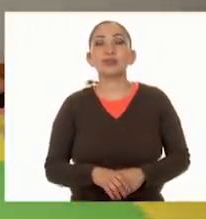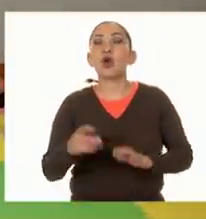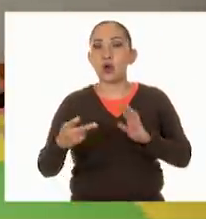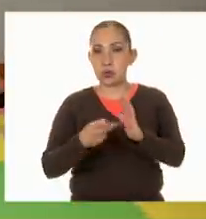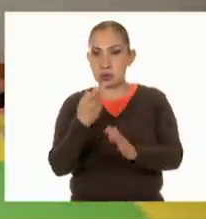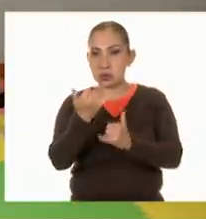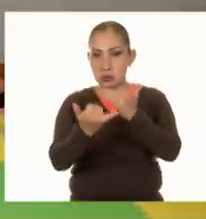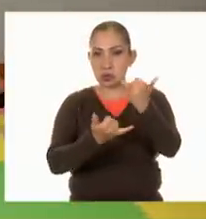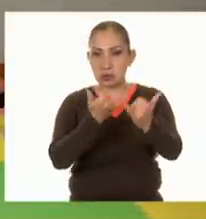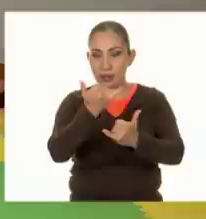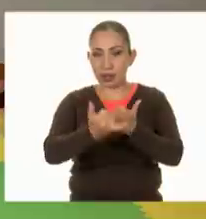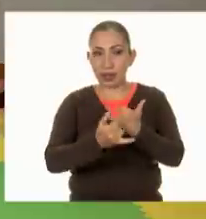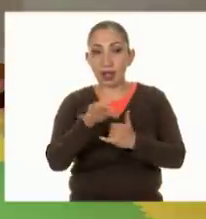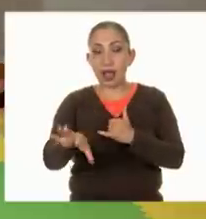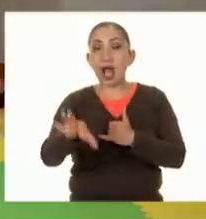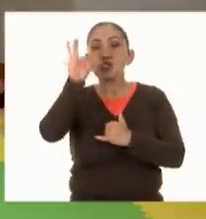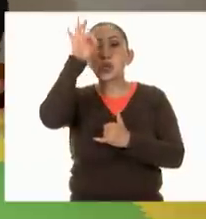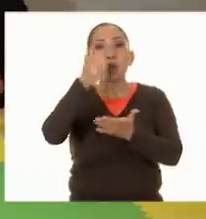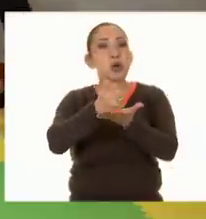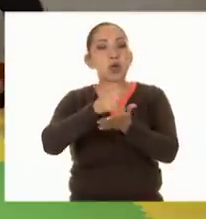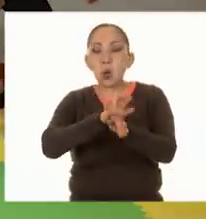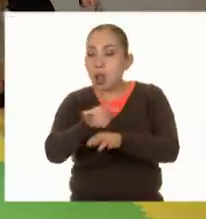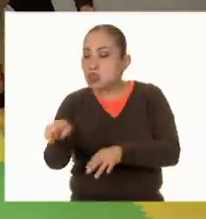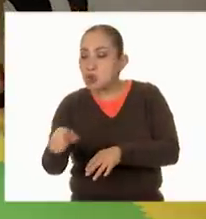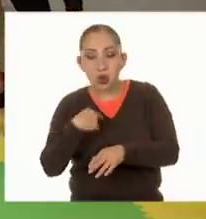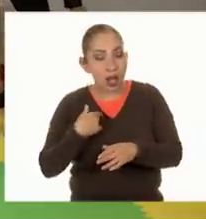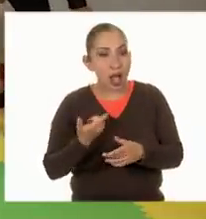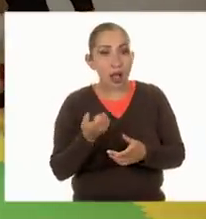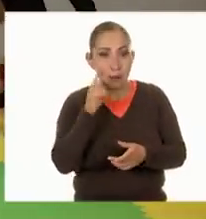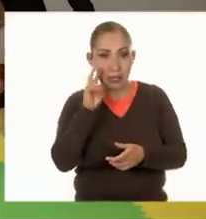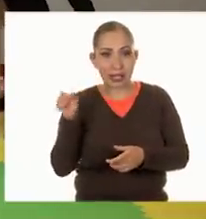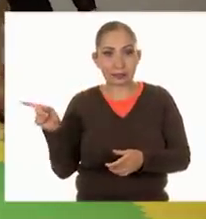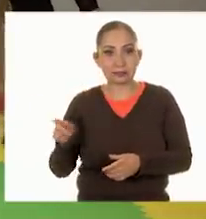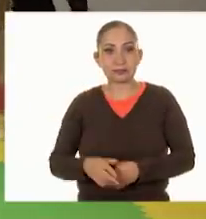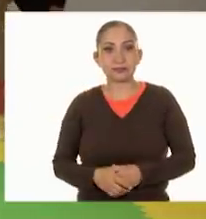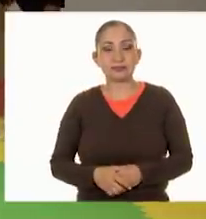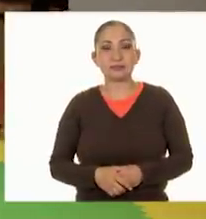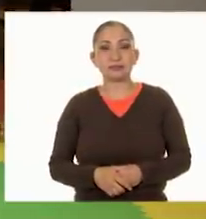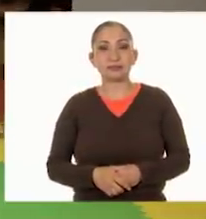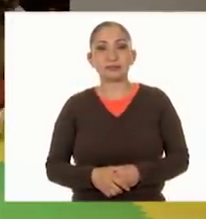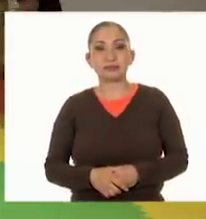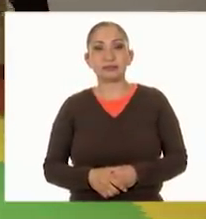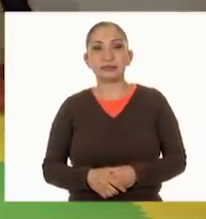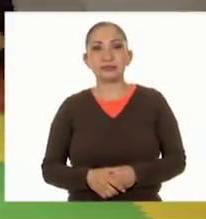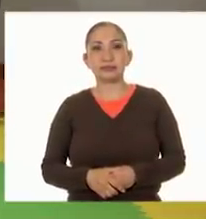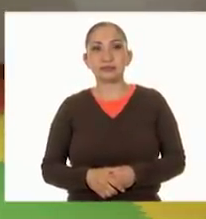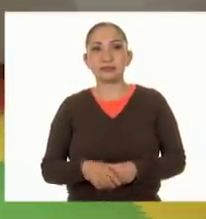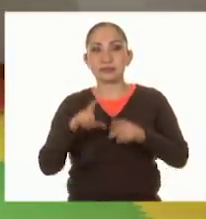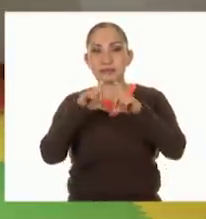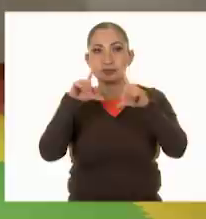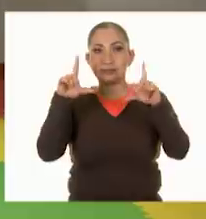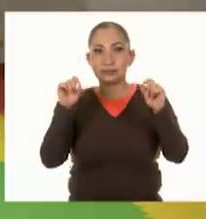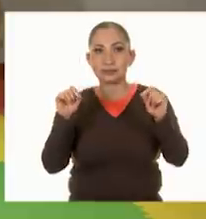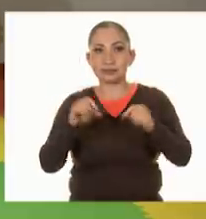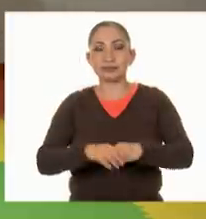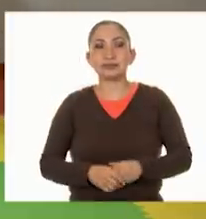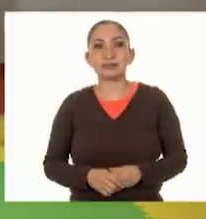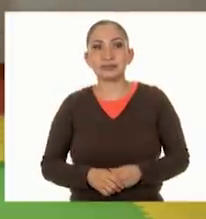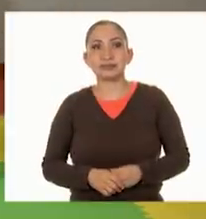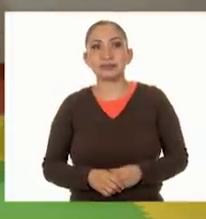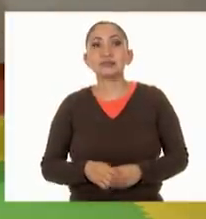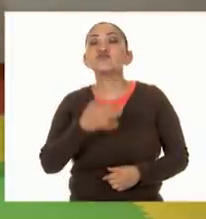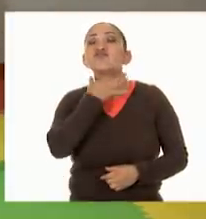Vamos a jugar. Elige una botella. Balancea tu cuerpo hasta derribarla. Encontrarás una tarjeta.